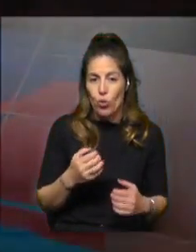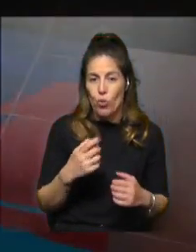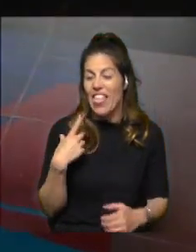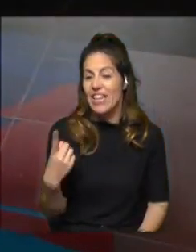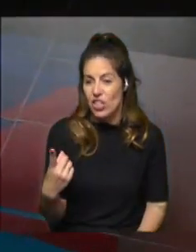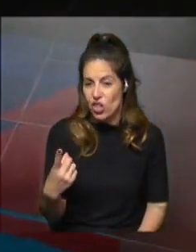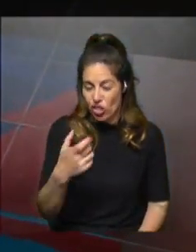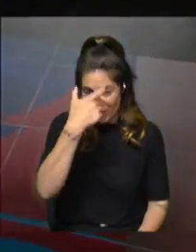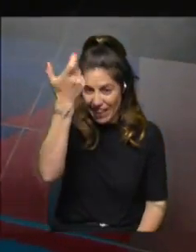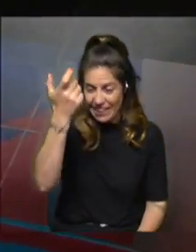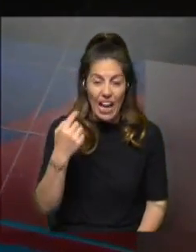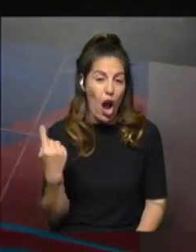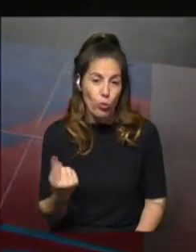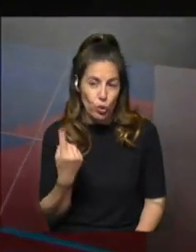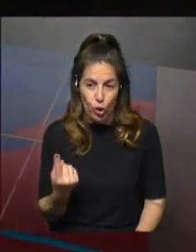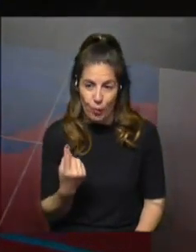dirección técnica, autónoma,